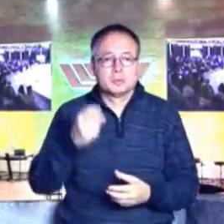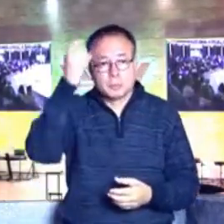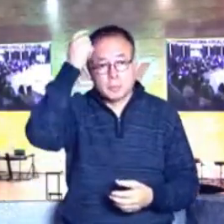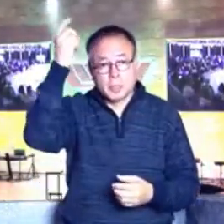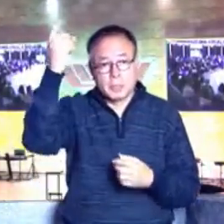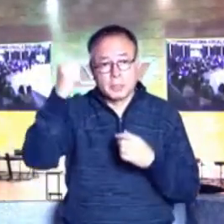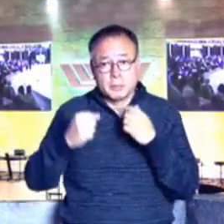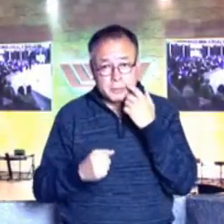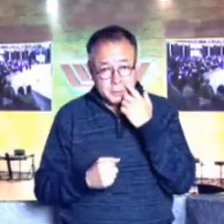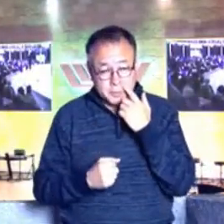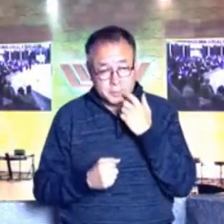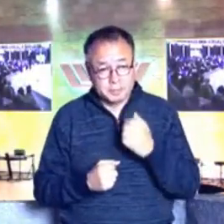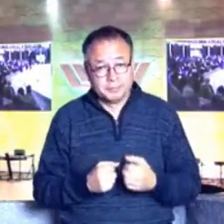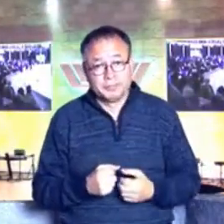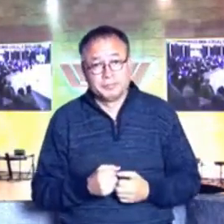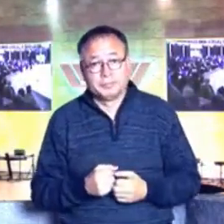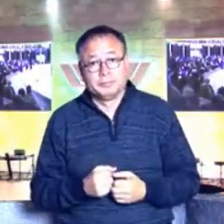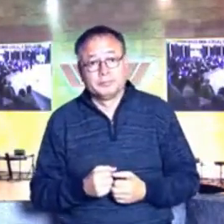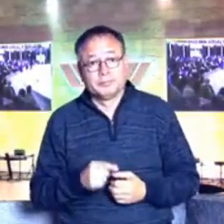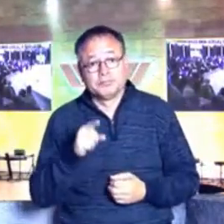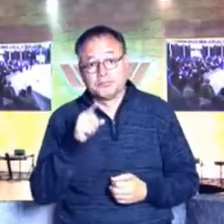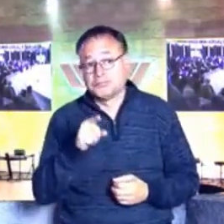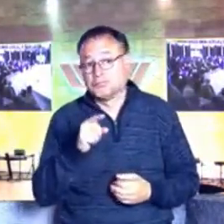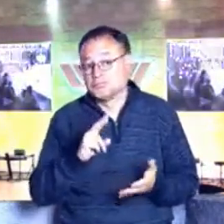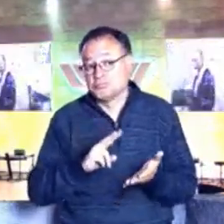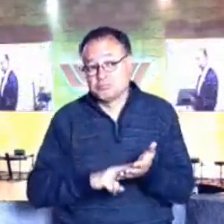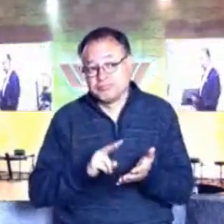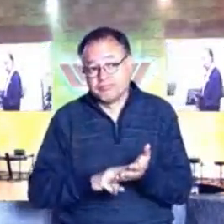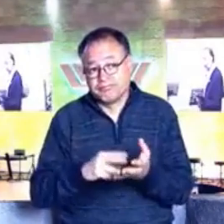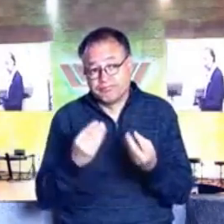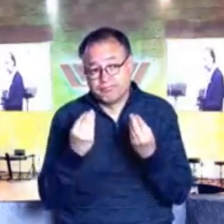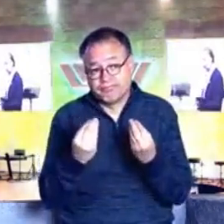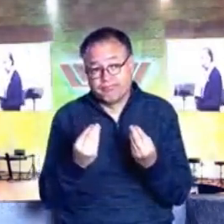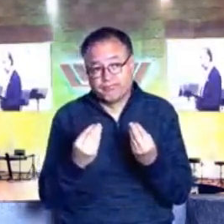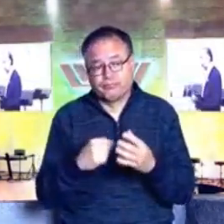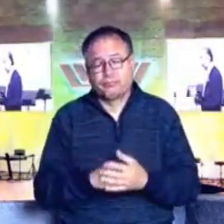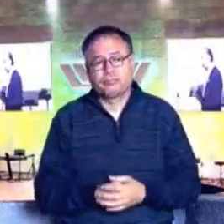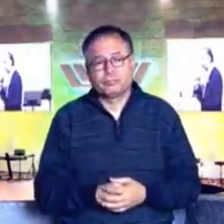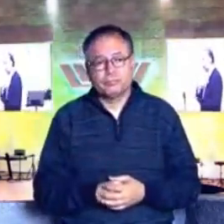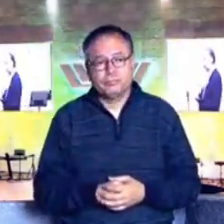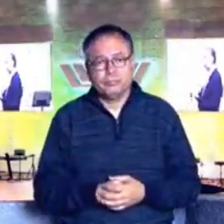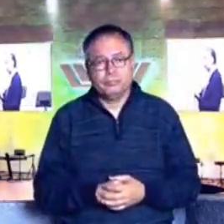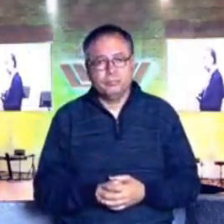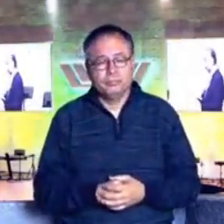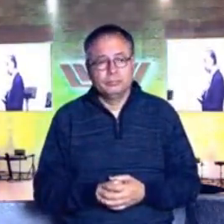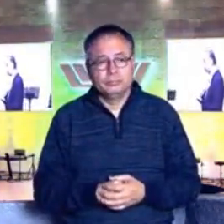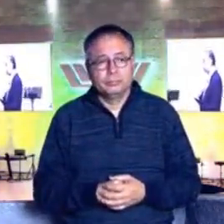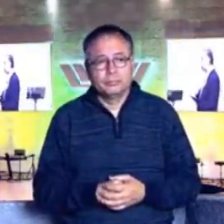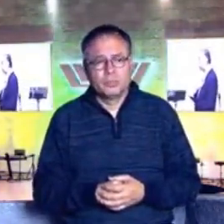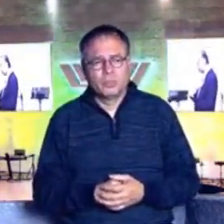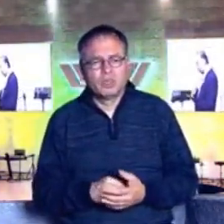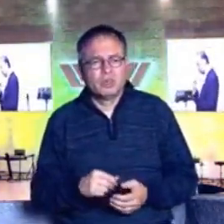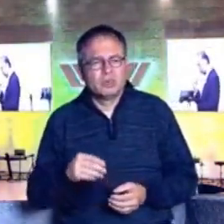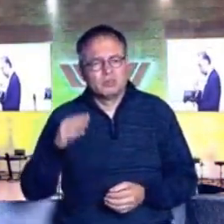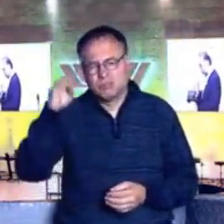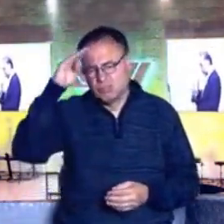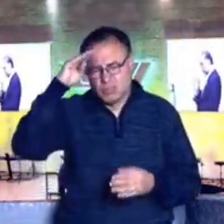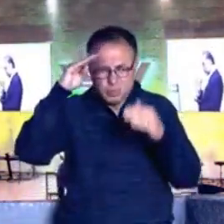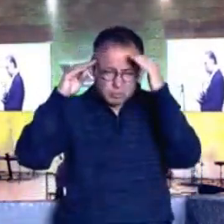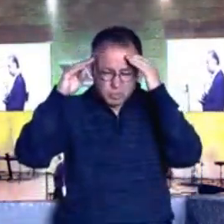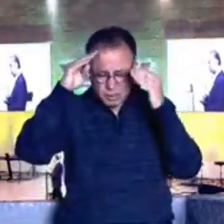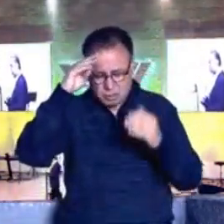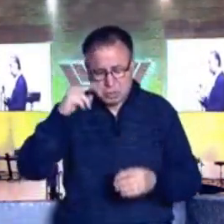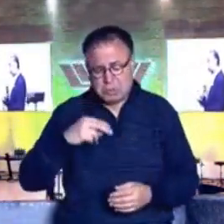para Dios Tú vales mucho para Dios hay gente que piensa yo a nadie le importo nadie me quiere